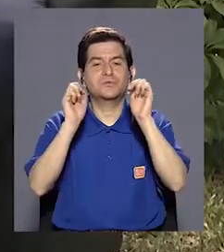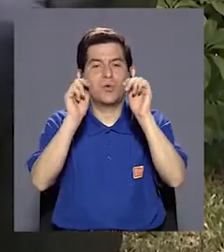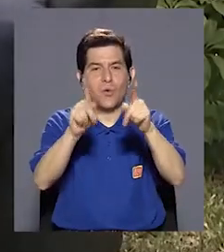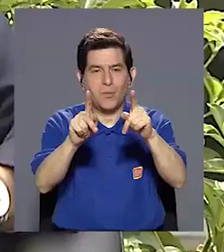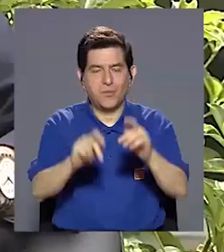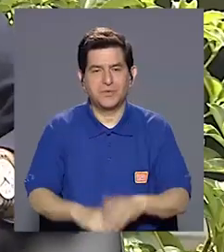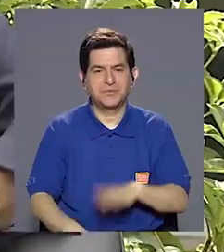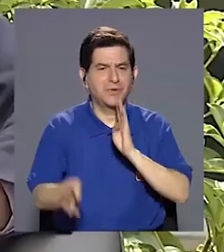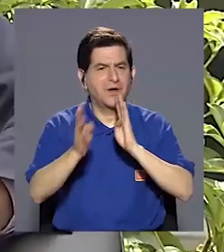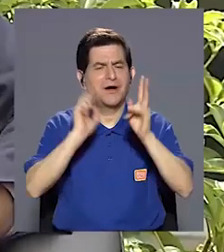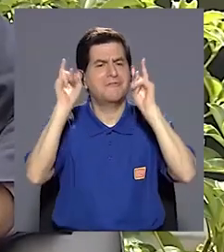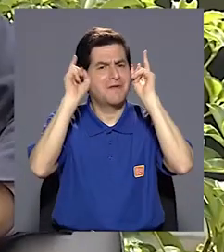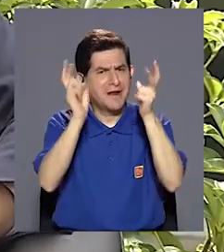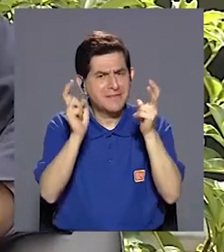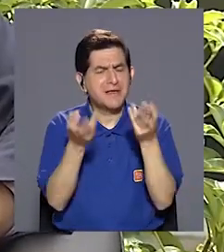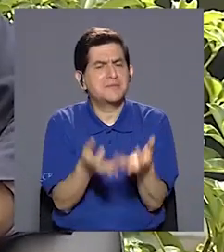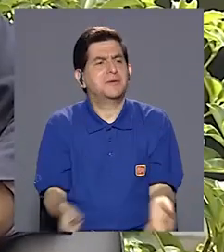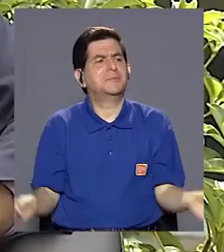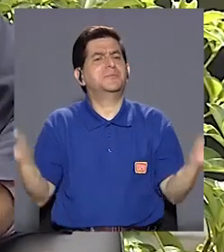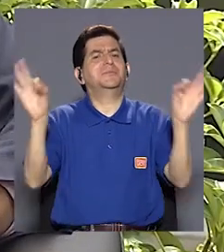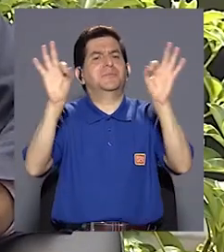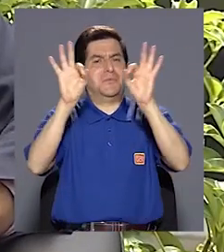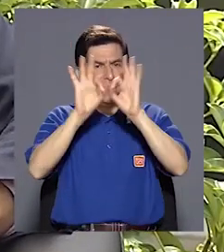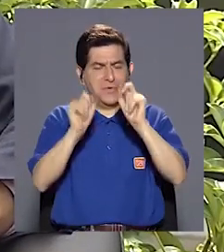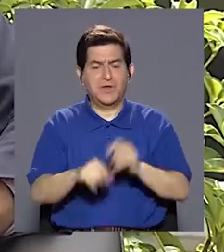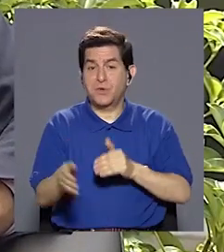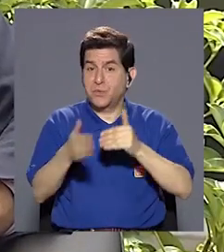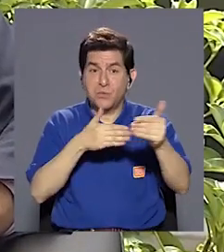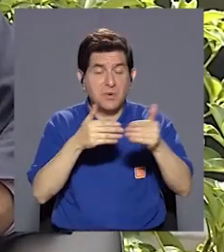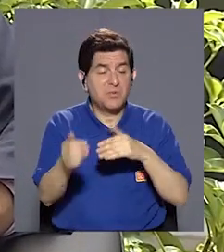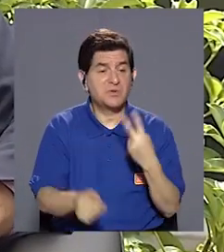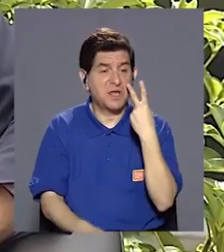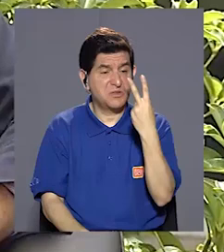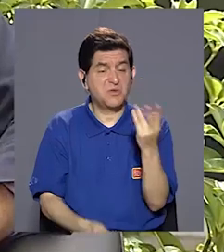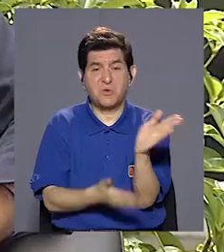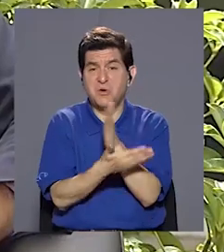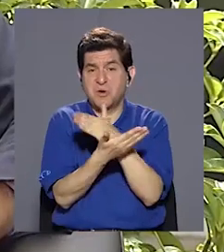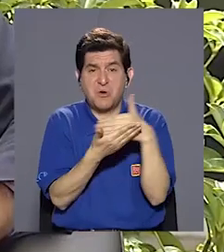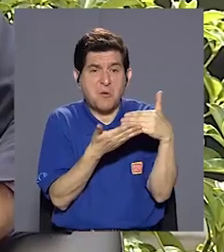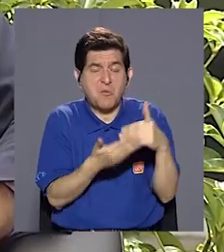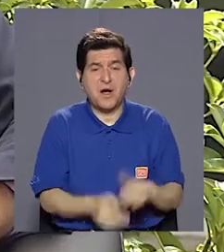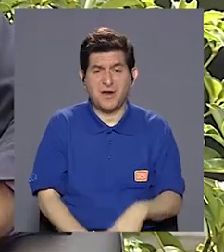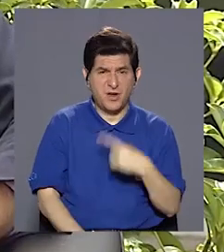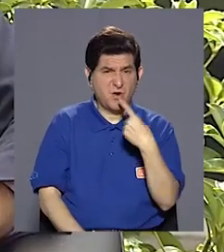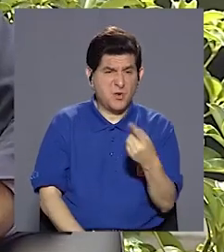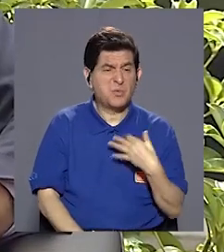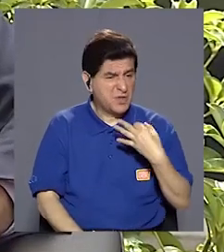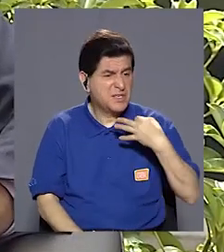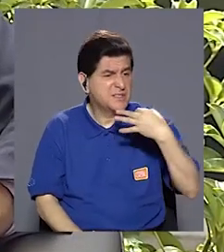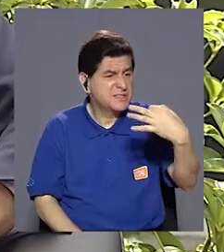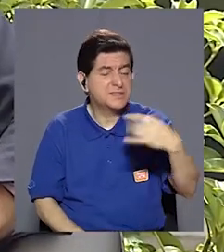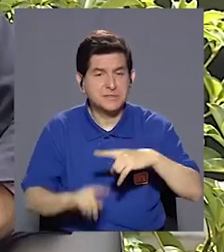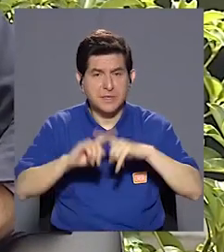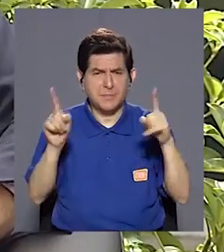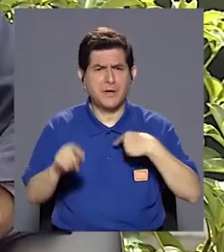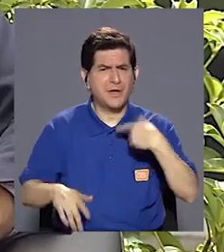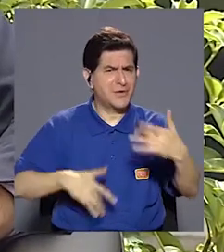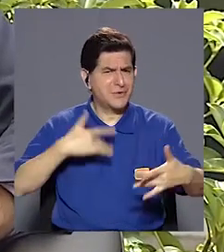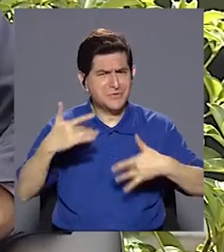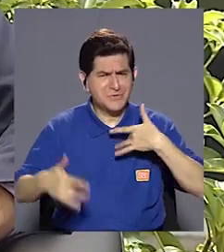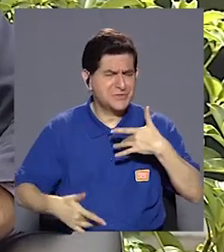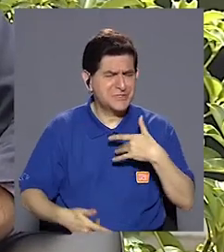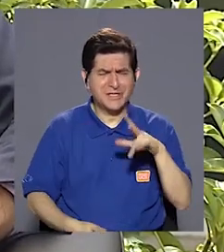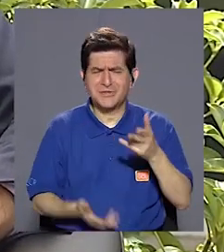esa oportunidad de hablar de un tema tan, tan importante que, a pesar de que lo vemos como algo, como usted dice, muy cotidiano, siento